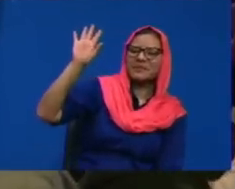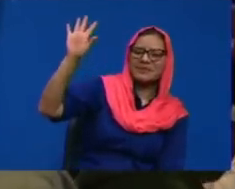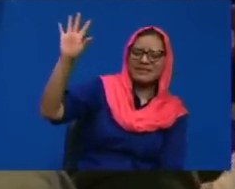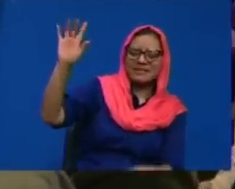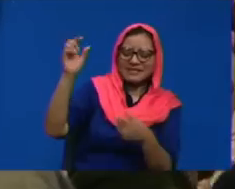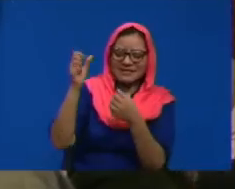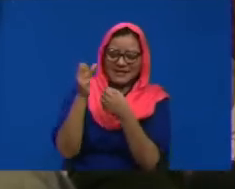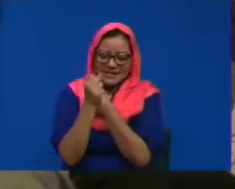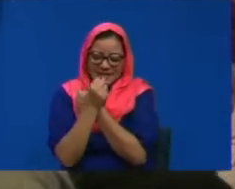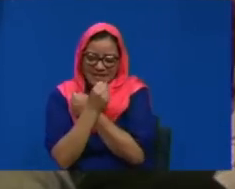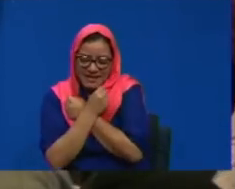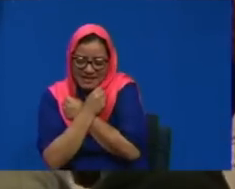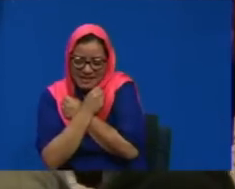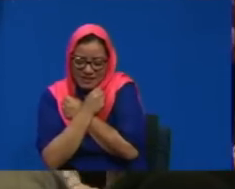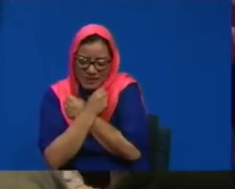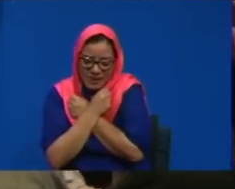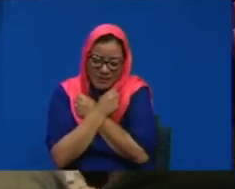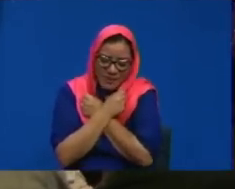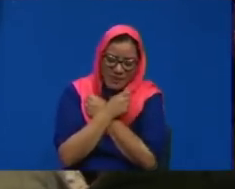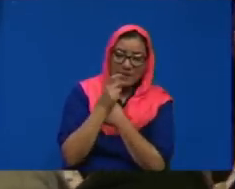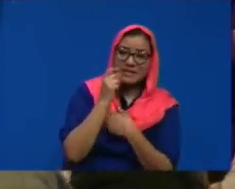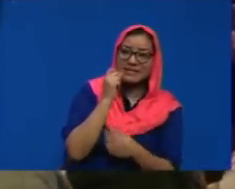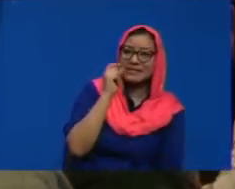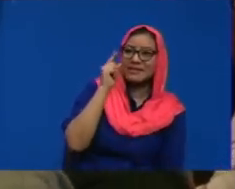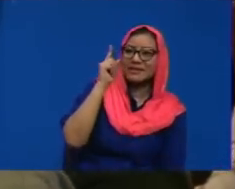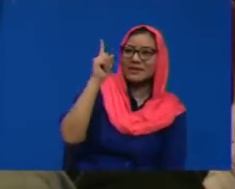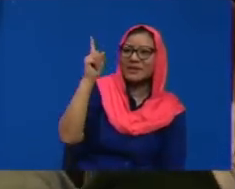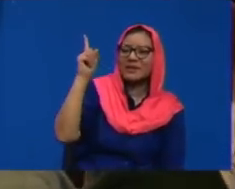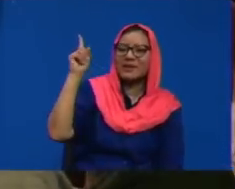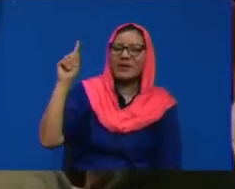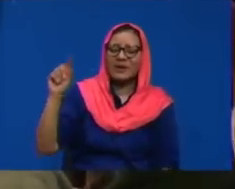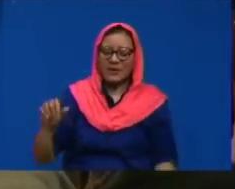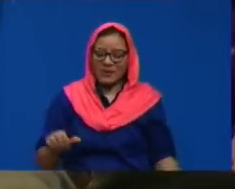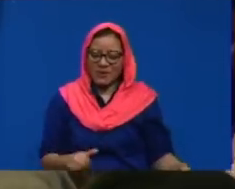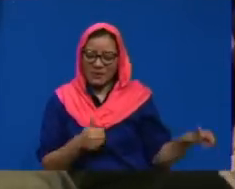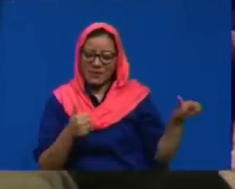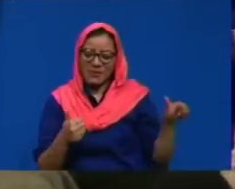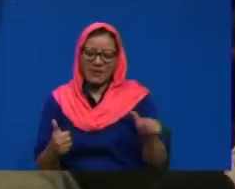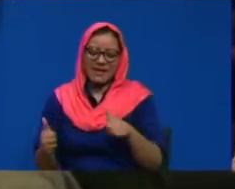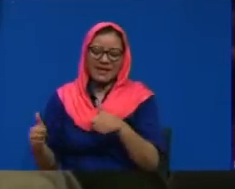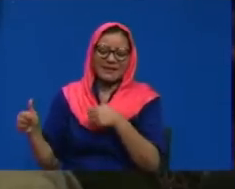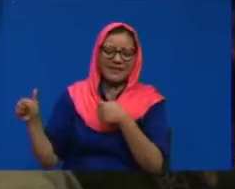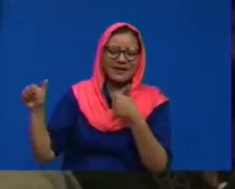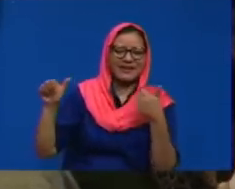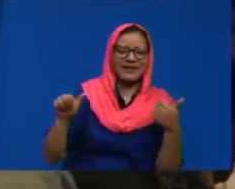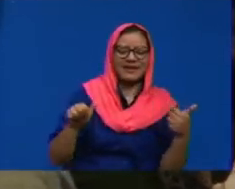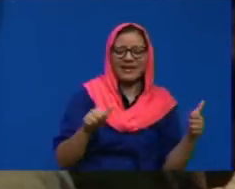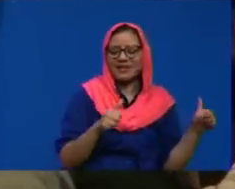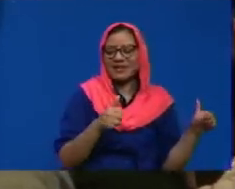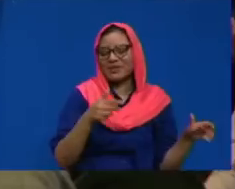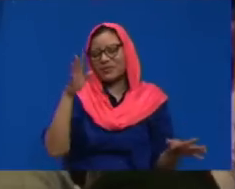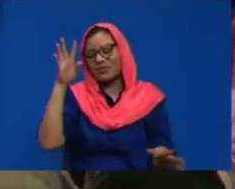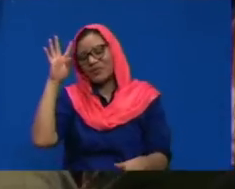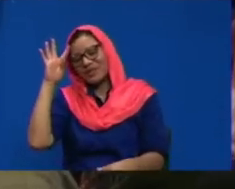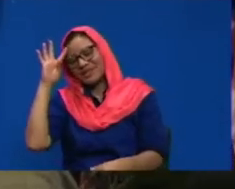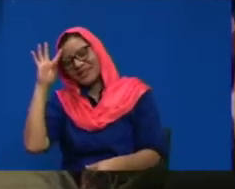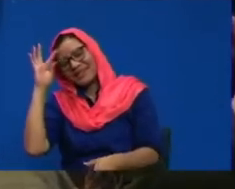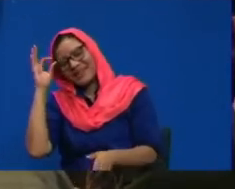majestad. Pusiste de tu amor, Señor, como lo alabaste.